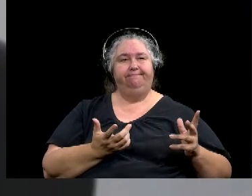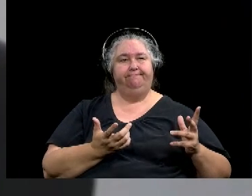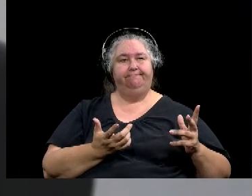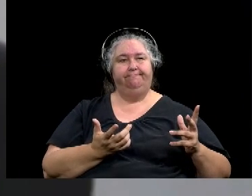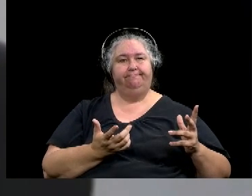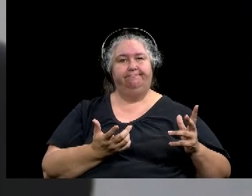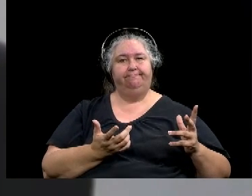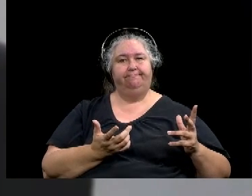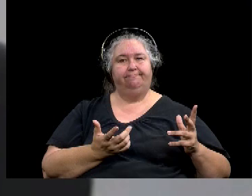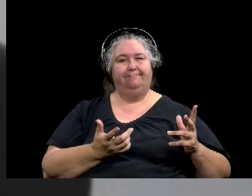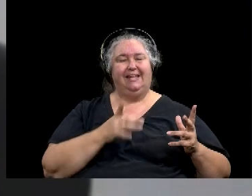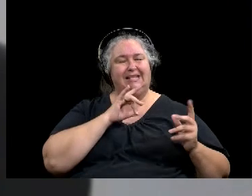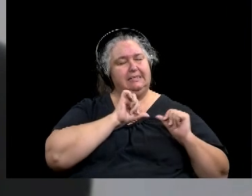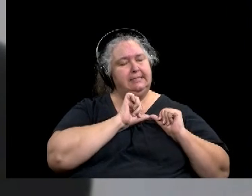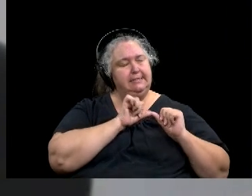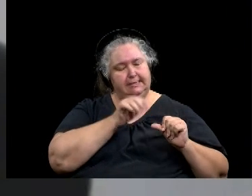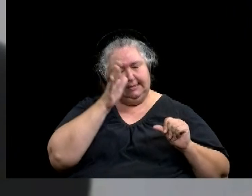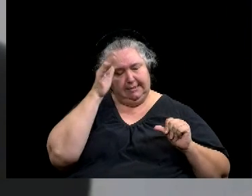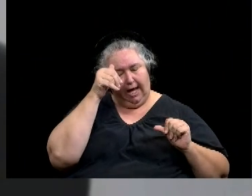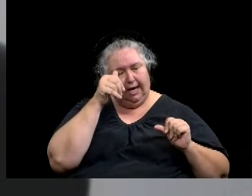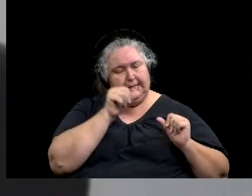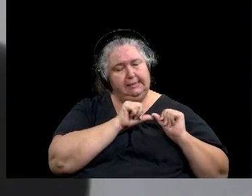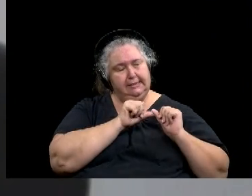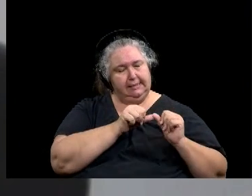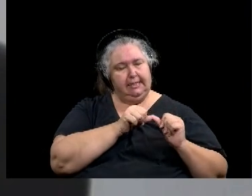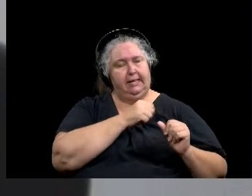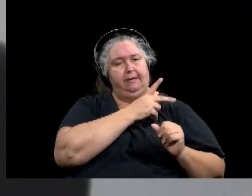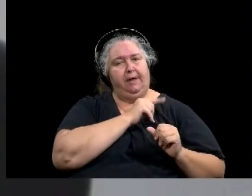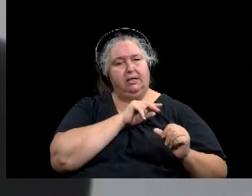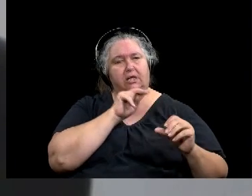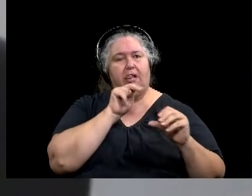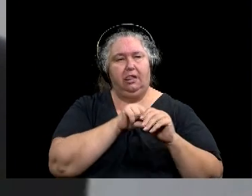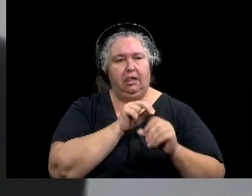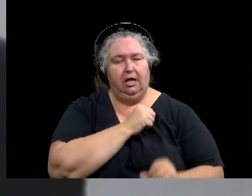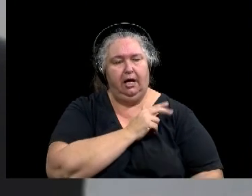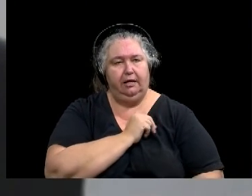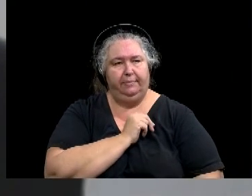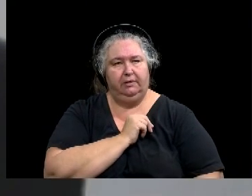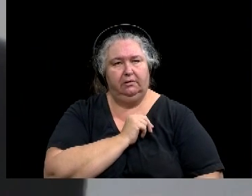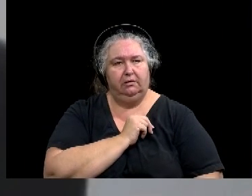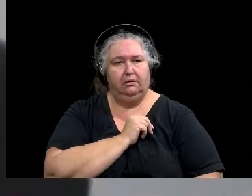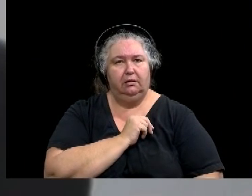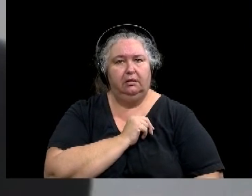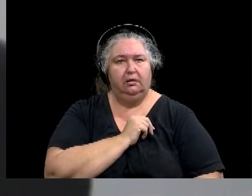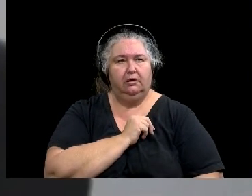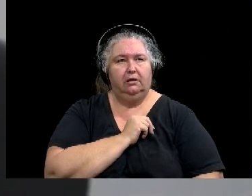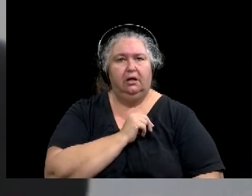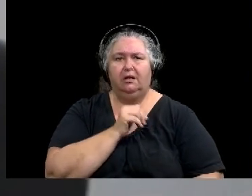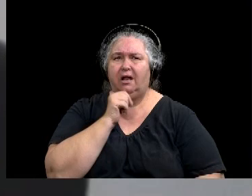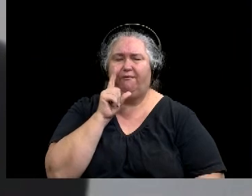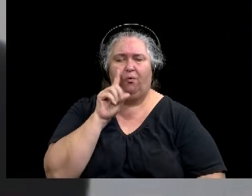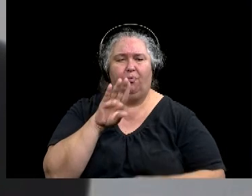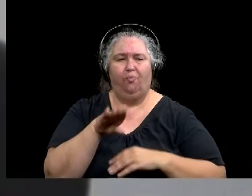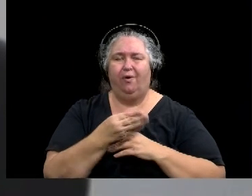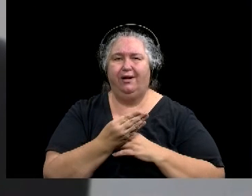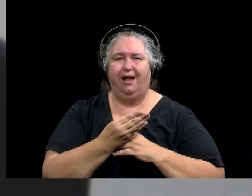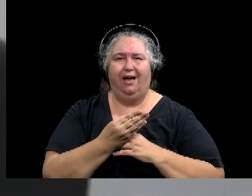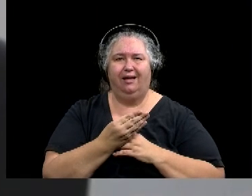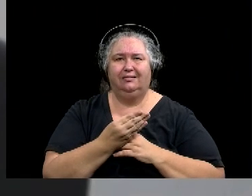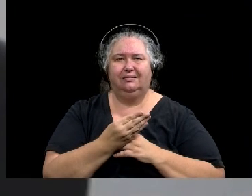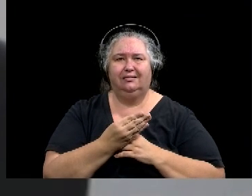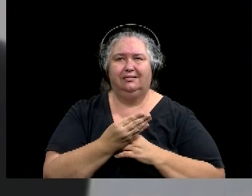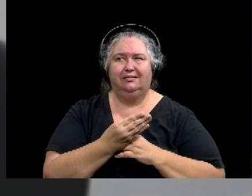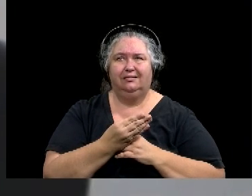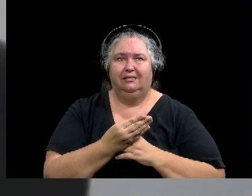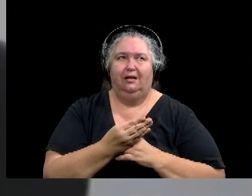qué es es algo muy elegante y lastras las personas que están hospitalizadas nada más es una